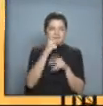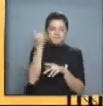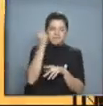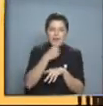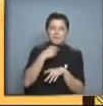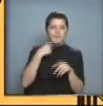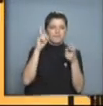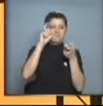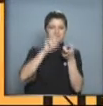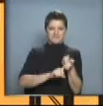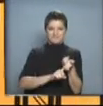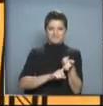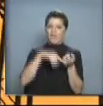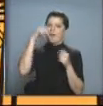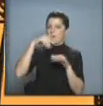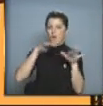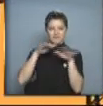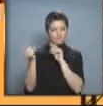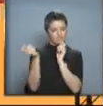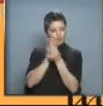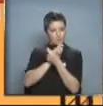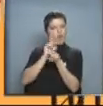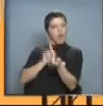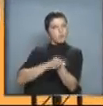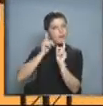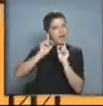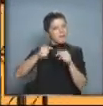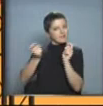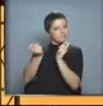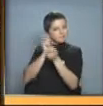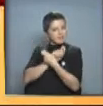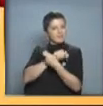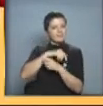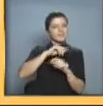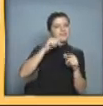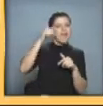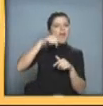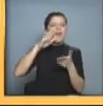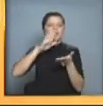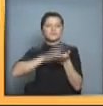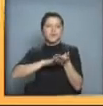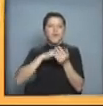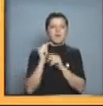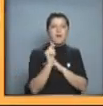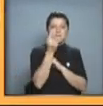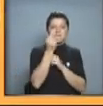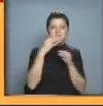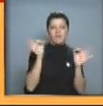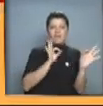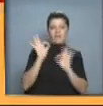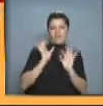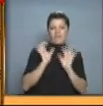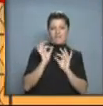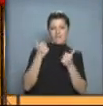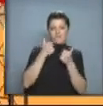altar. Los tiempos cambiaron, las costumbres también, y las ganas de eternizarse en el estado de soltería, ni les